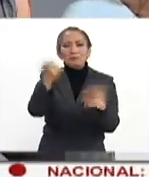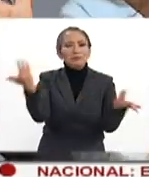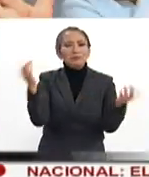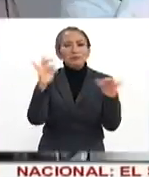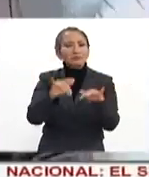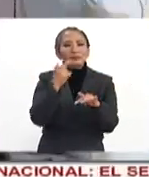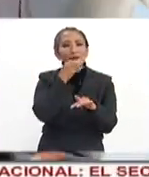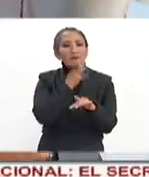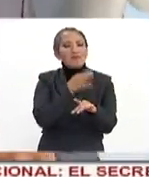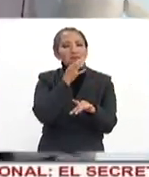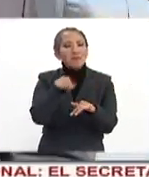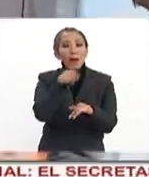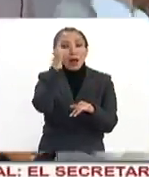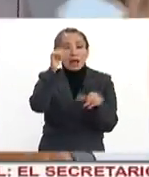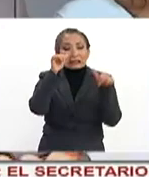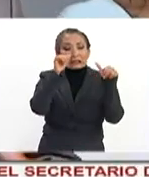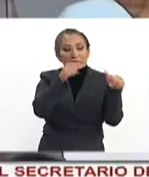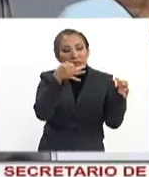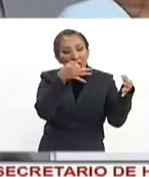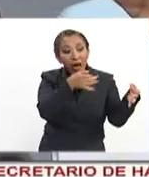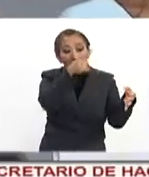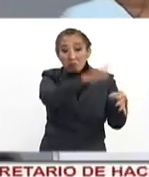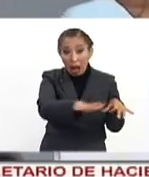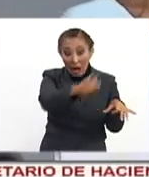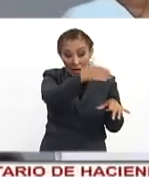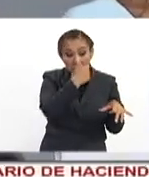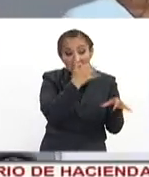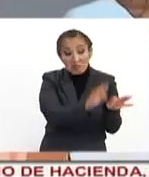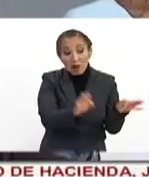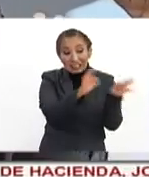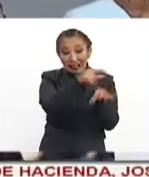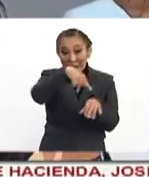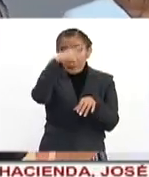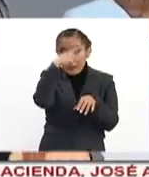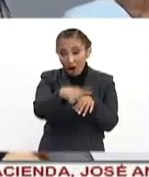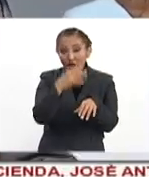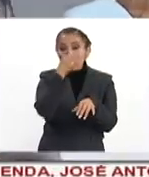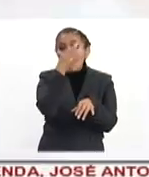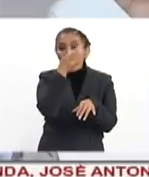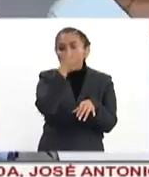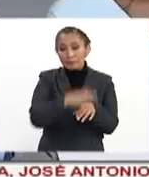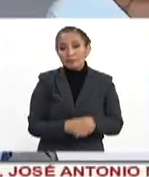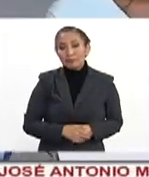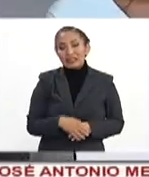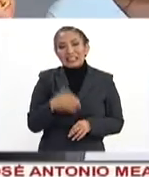es detonar atención con respecto a un sector estratégico en nuestro país, que es la flor,